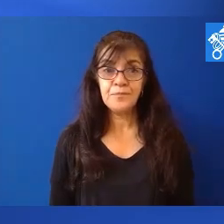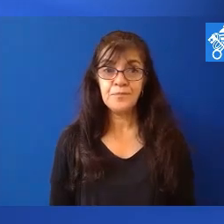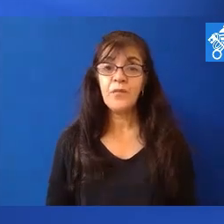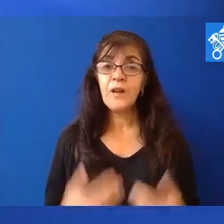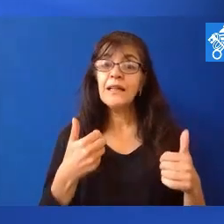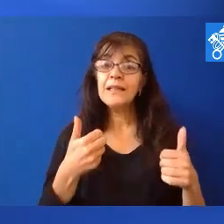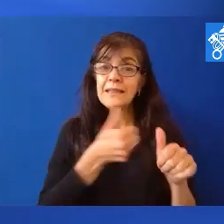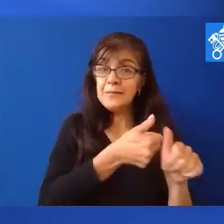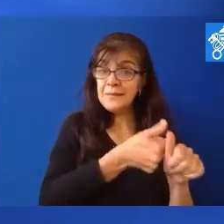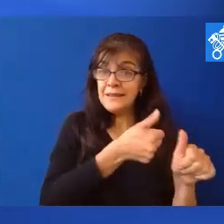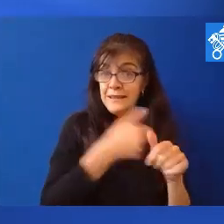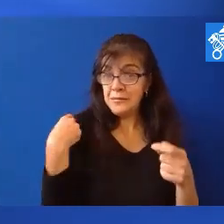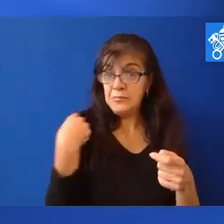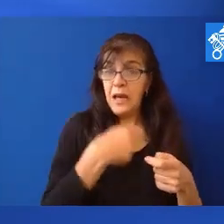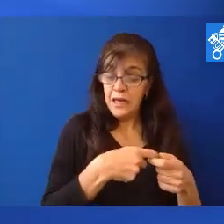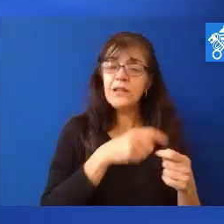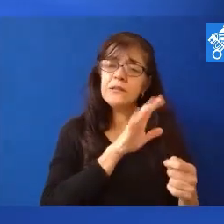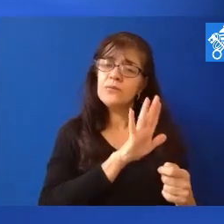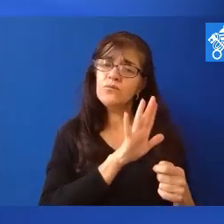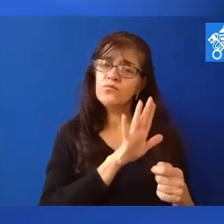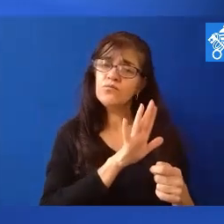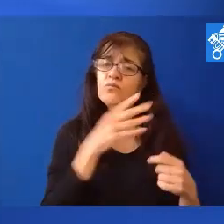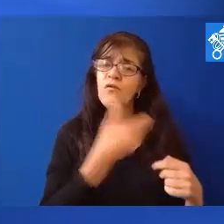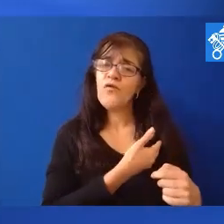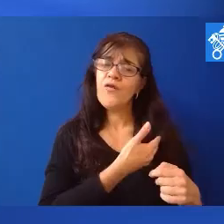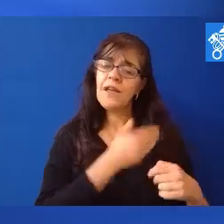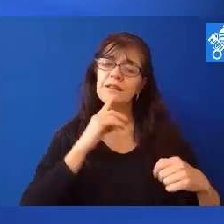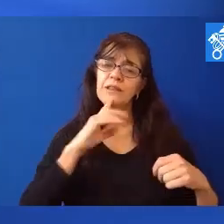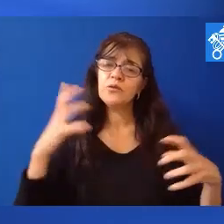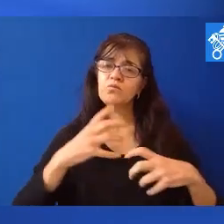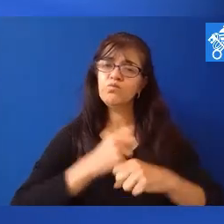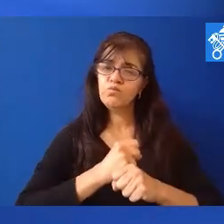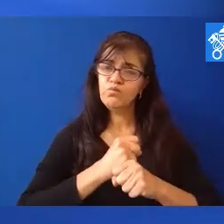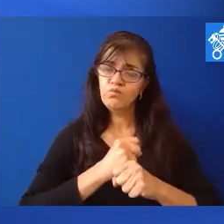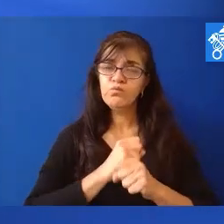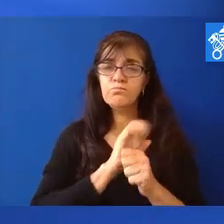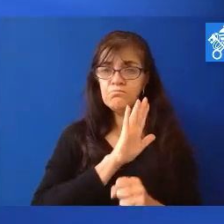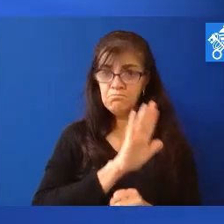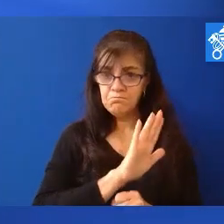Being Spanish himself, the Pope will give the summary himself.